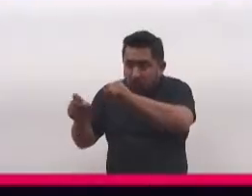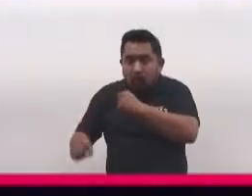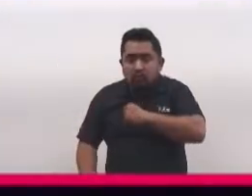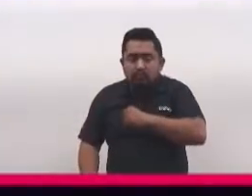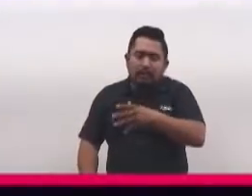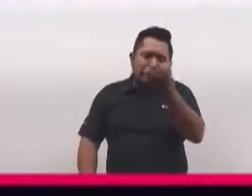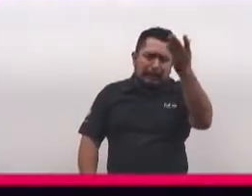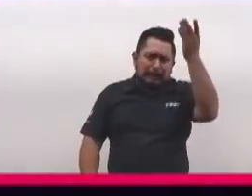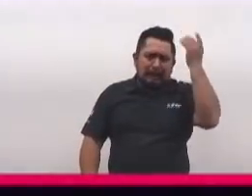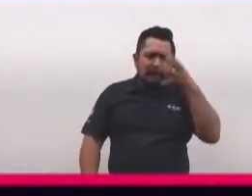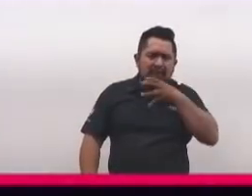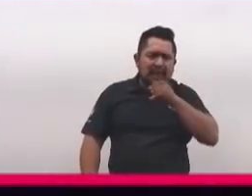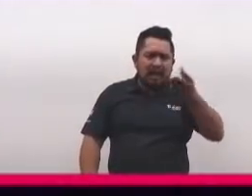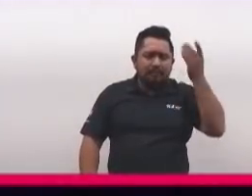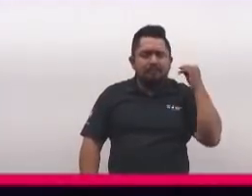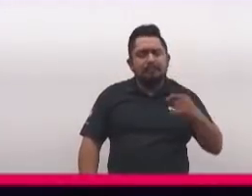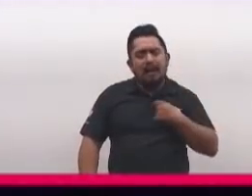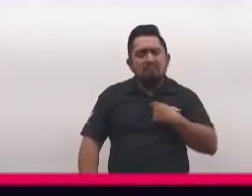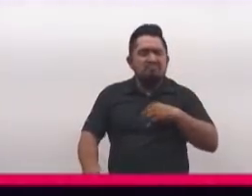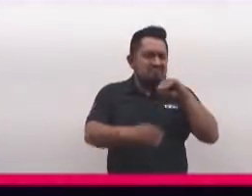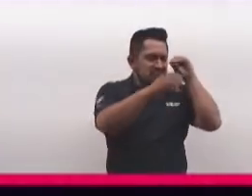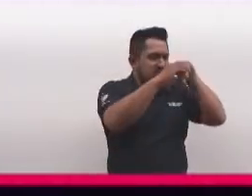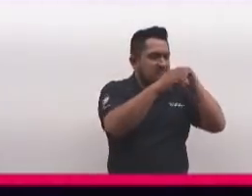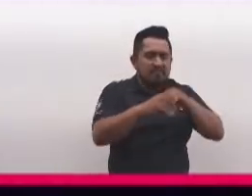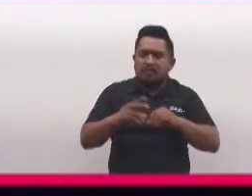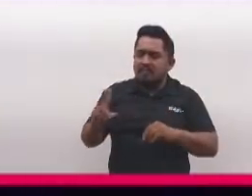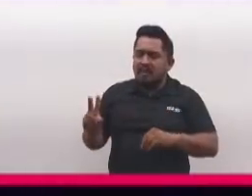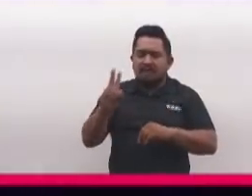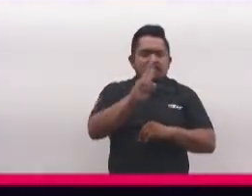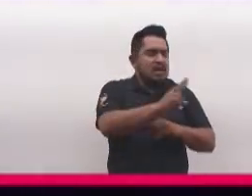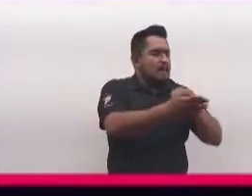pero llegamos al bendito banco de comercio